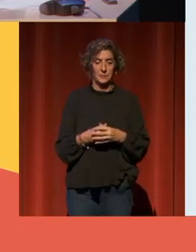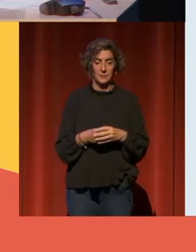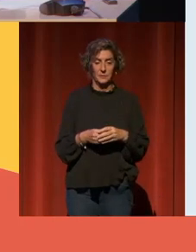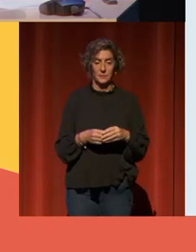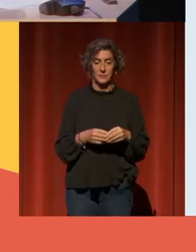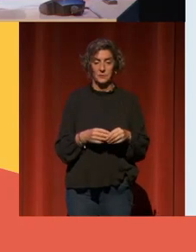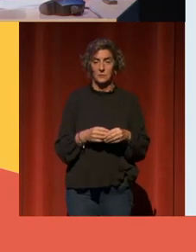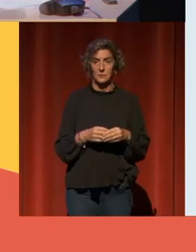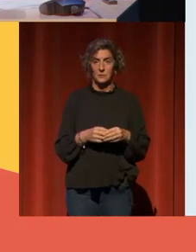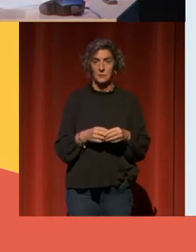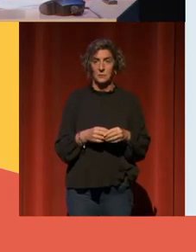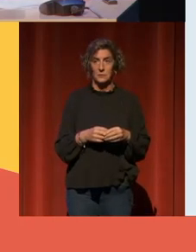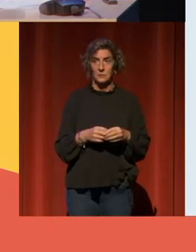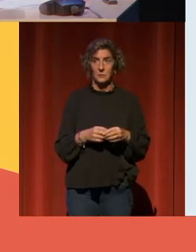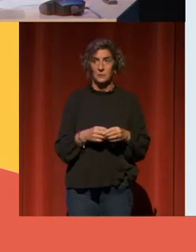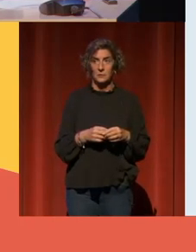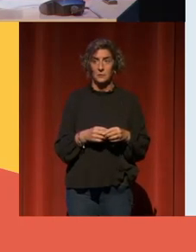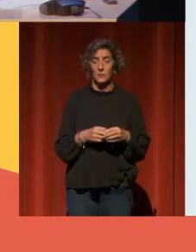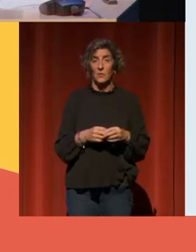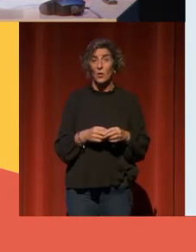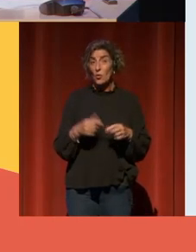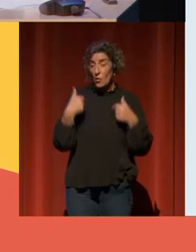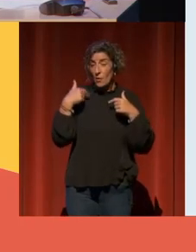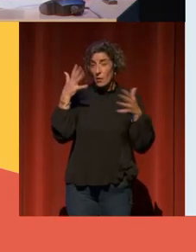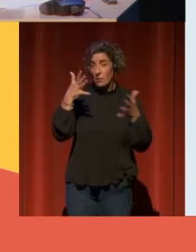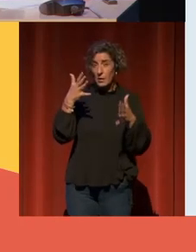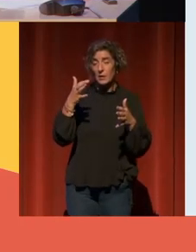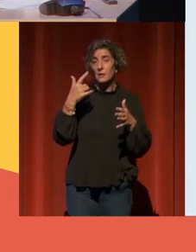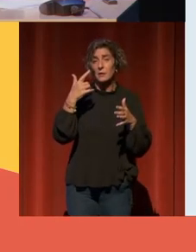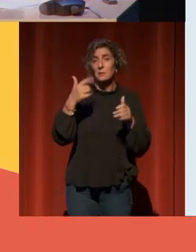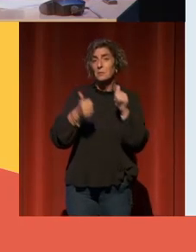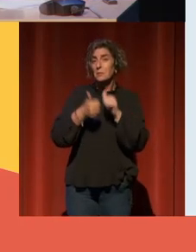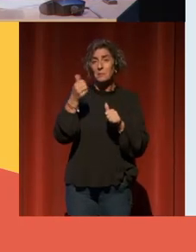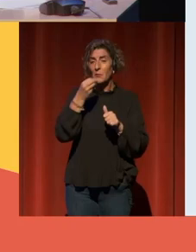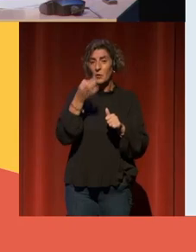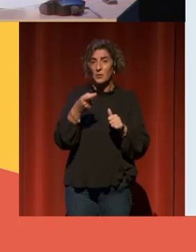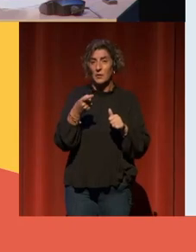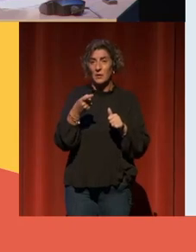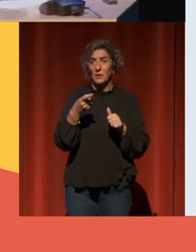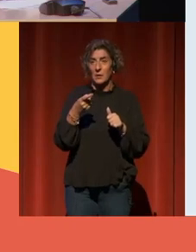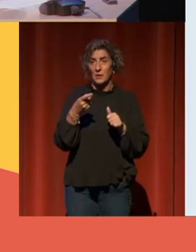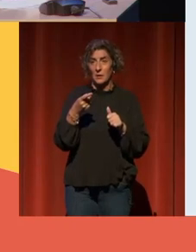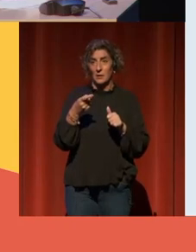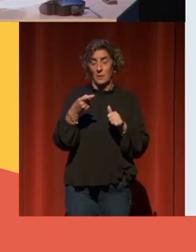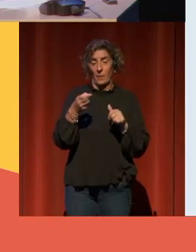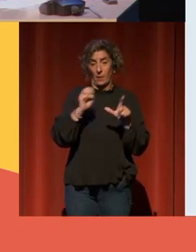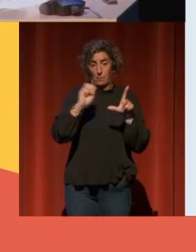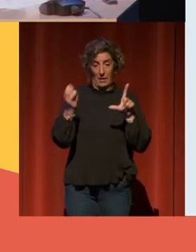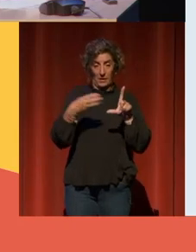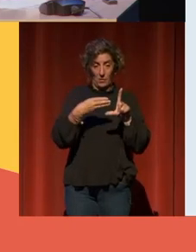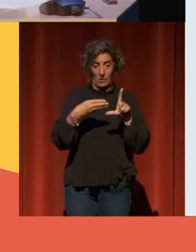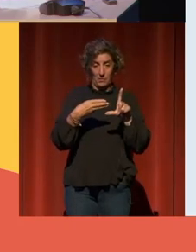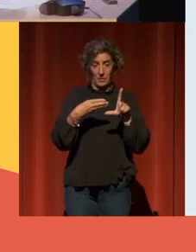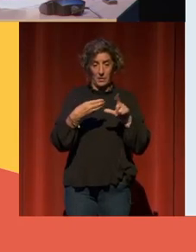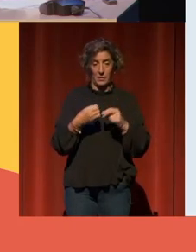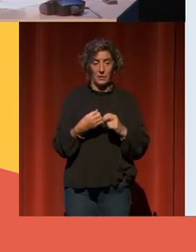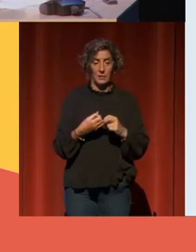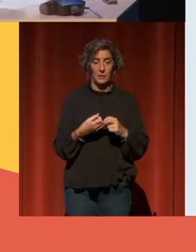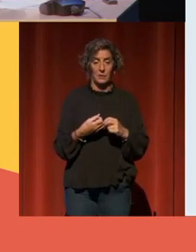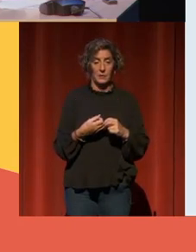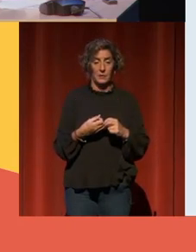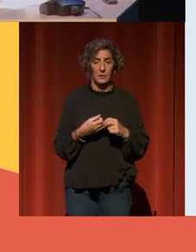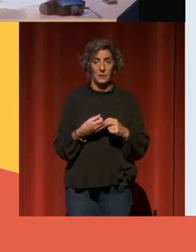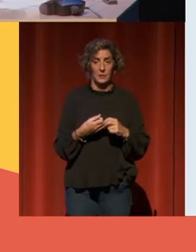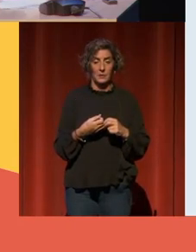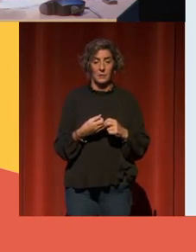yo recomiendo sobre todo la el blog en la página web cuando Ocurre